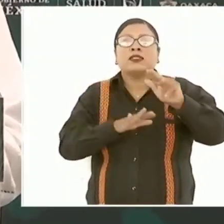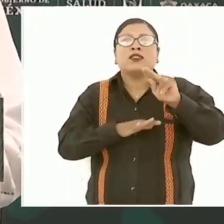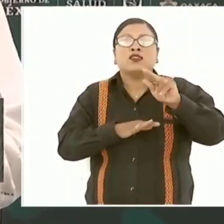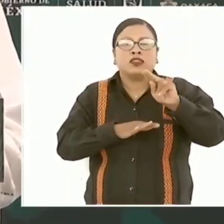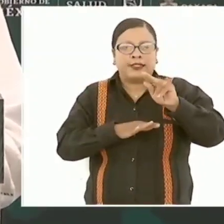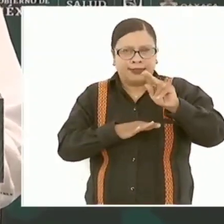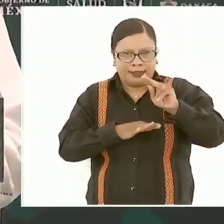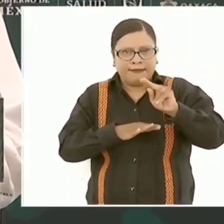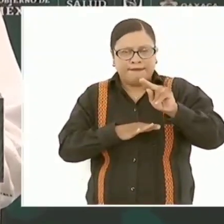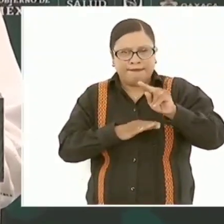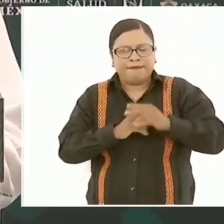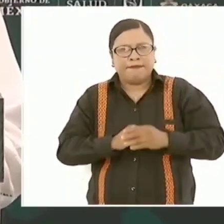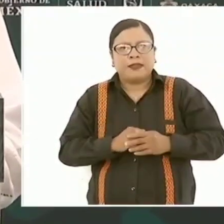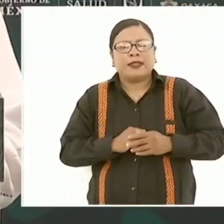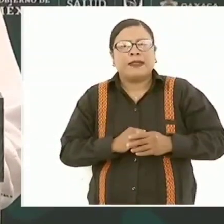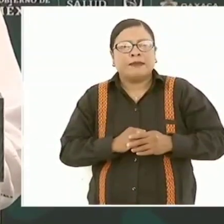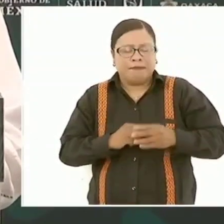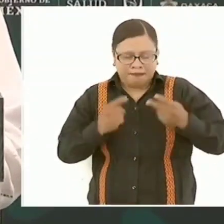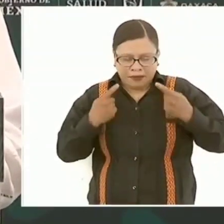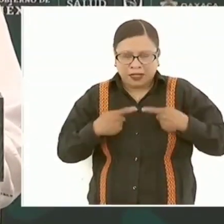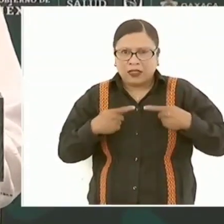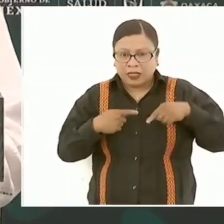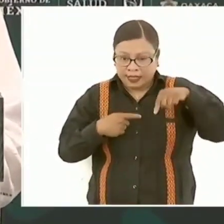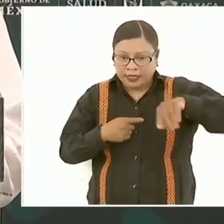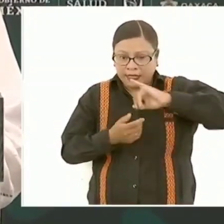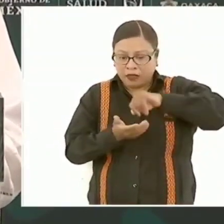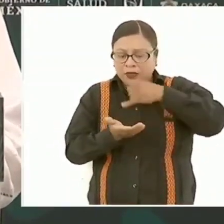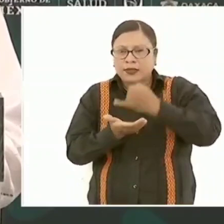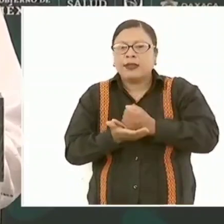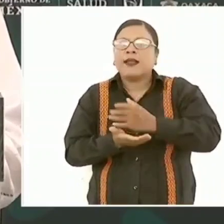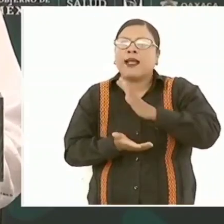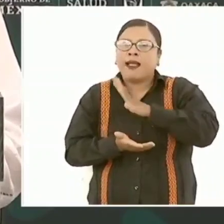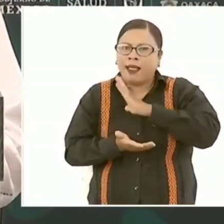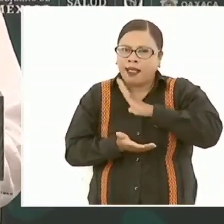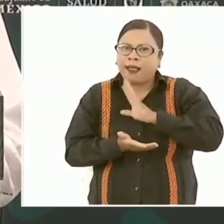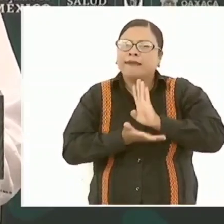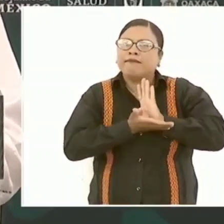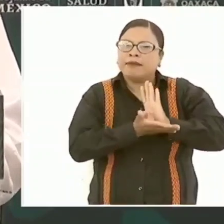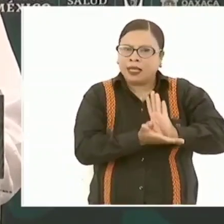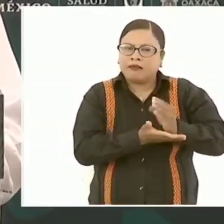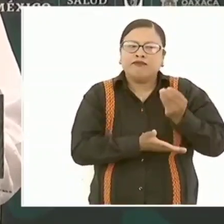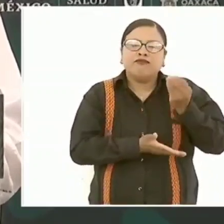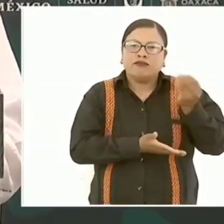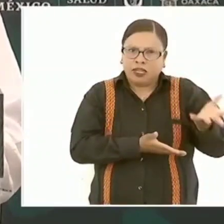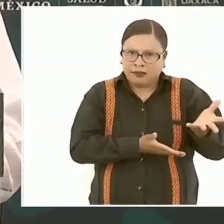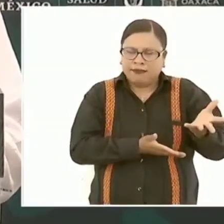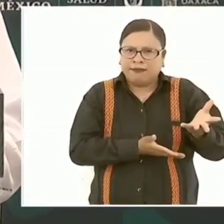8.780 adultos mayores de Juchitán tienen su pensión. Y les doy